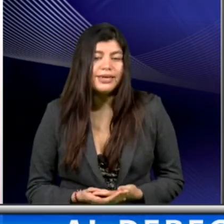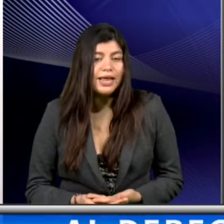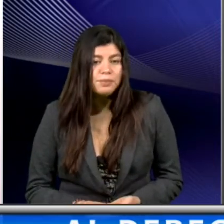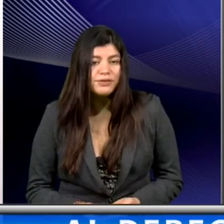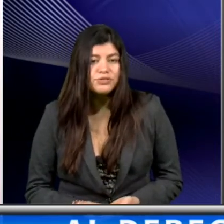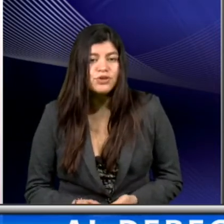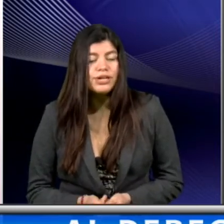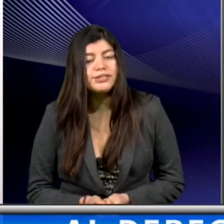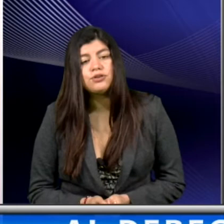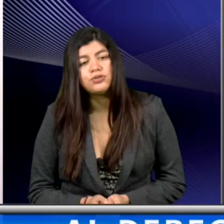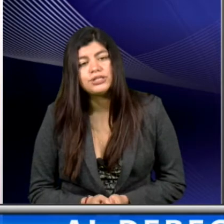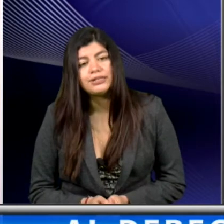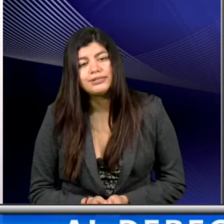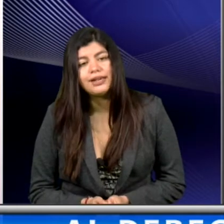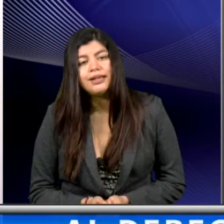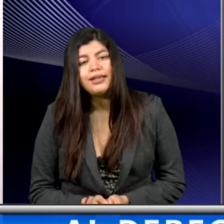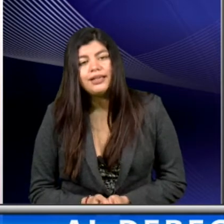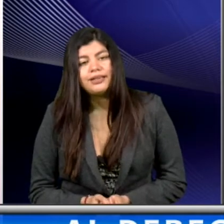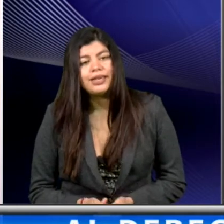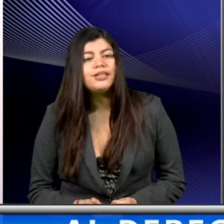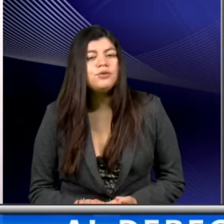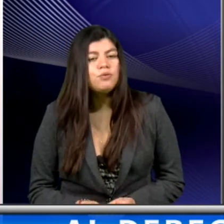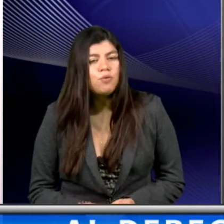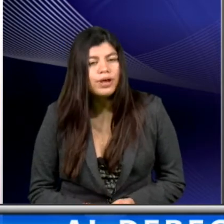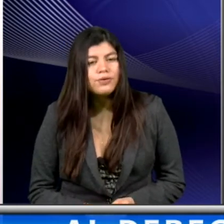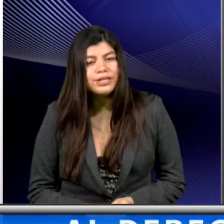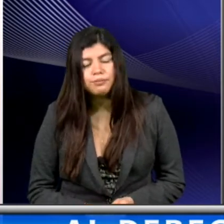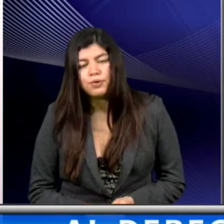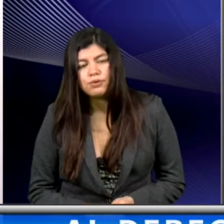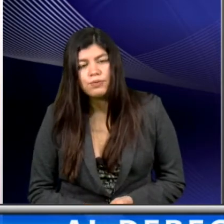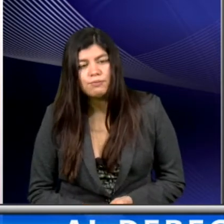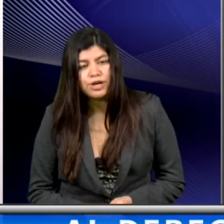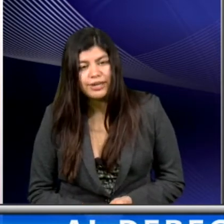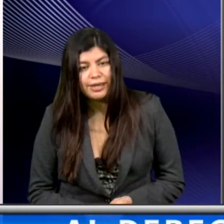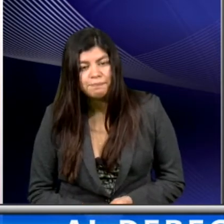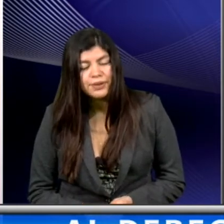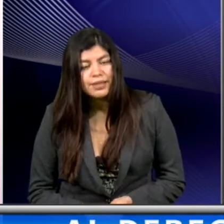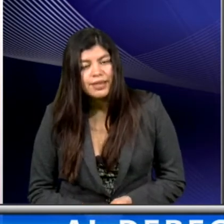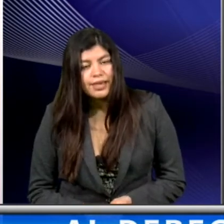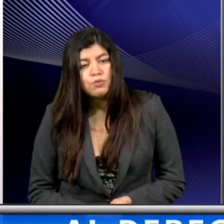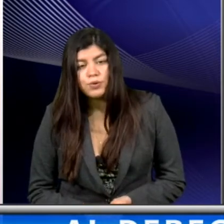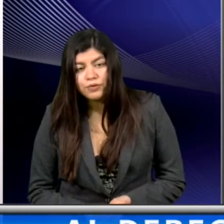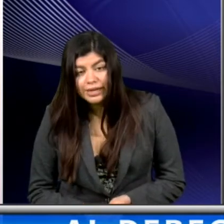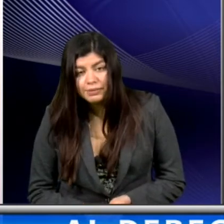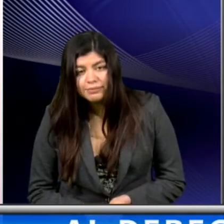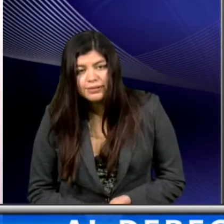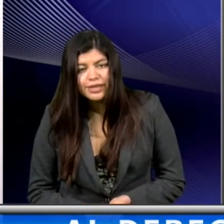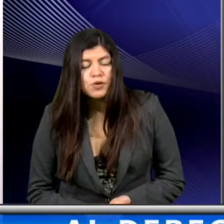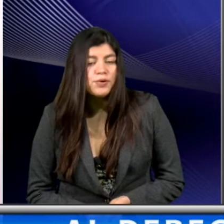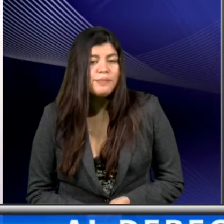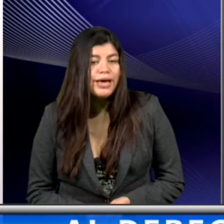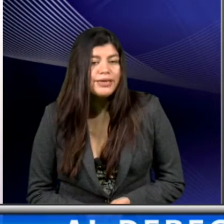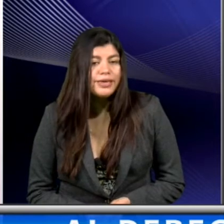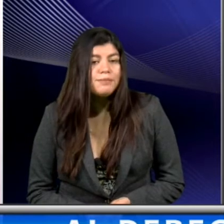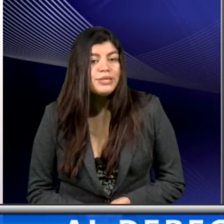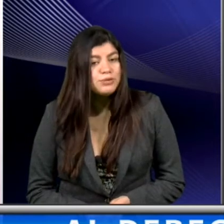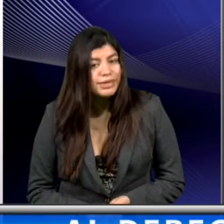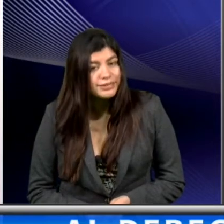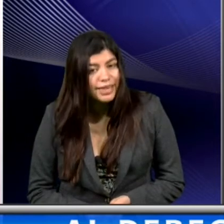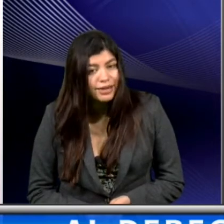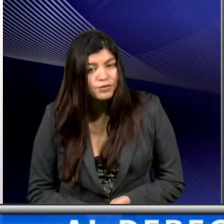medidas, generar prevención, hacer conciencia de que este no es un juego ni tampoco es una monería. Es un problema y los problemas hay